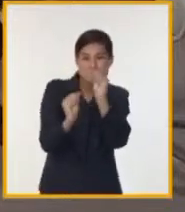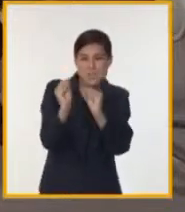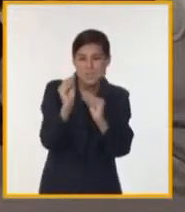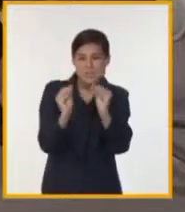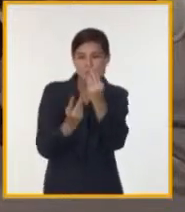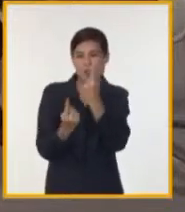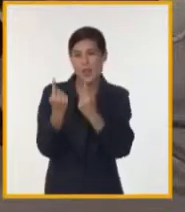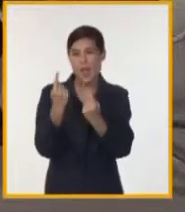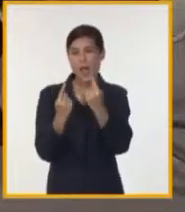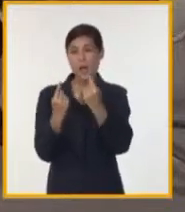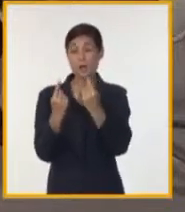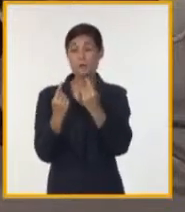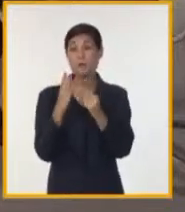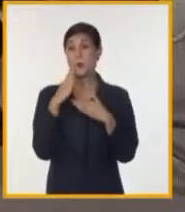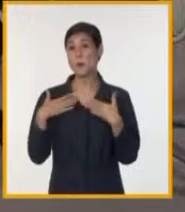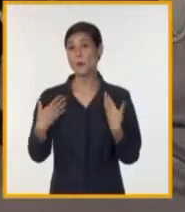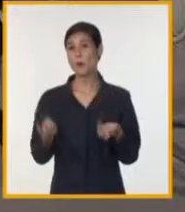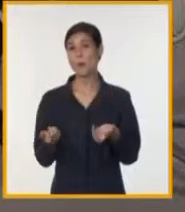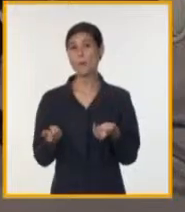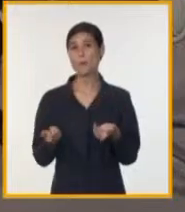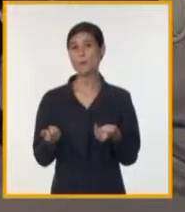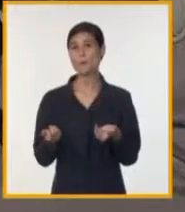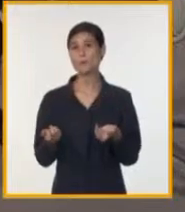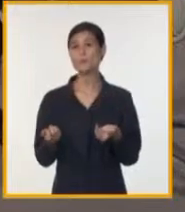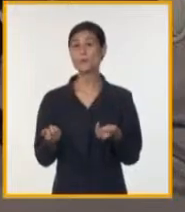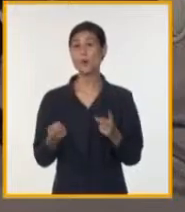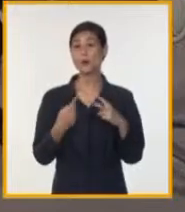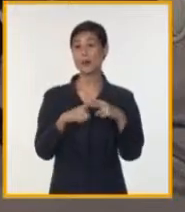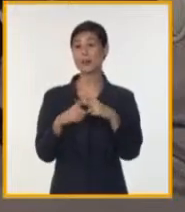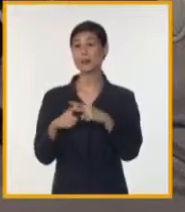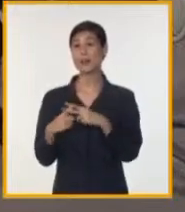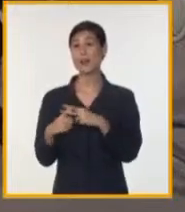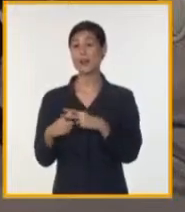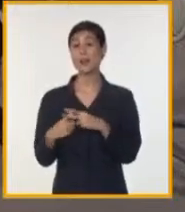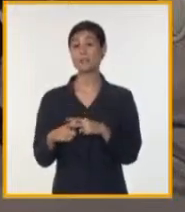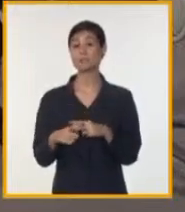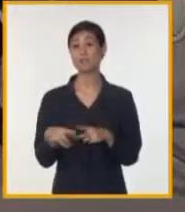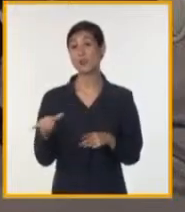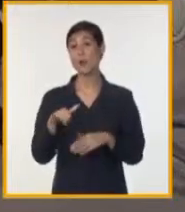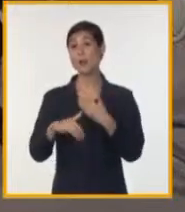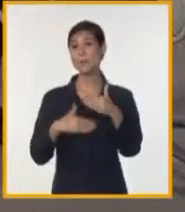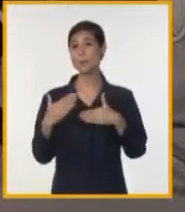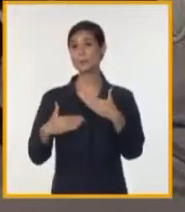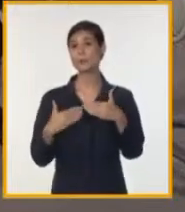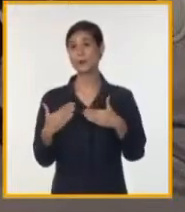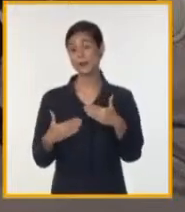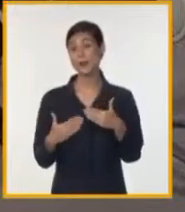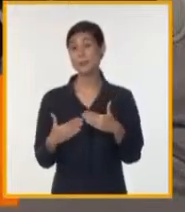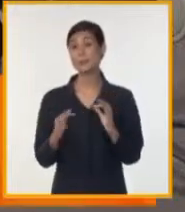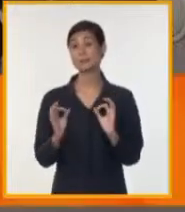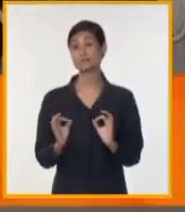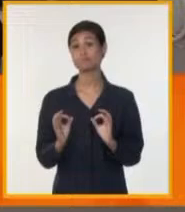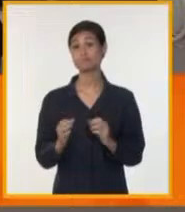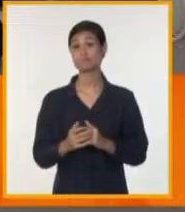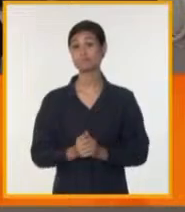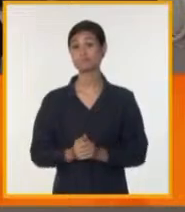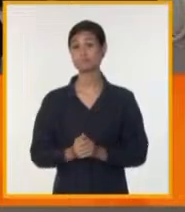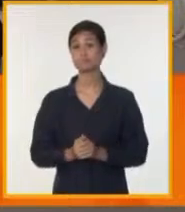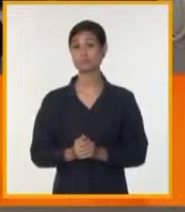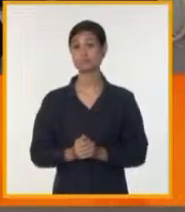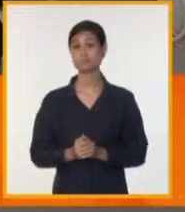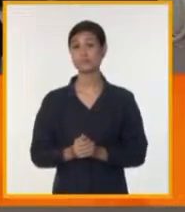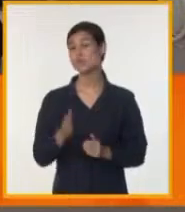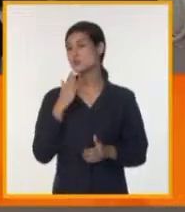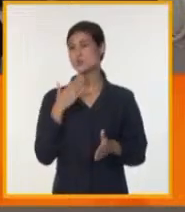hacer, sobre todo, para enfrentar un asunto que siempre ha sido preocupación, más allá de las mejores y los peores tiempos en cuanto a la